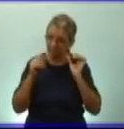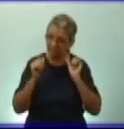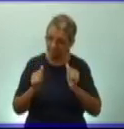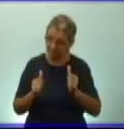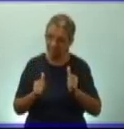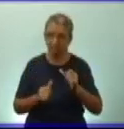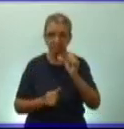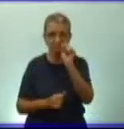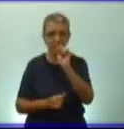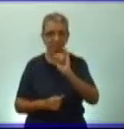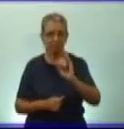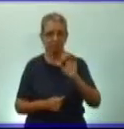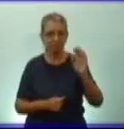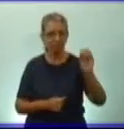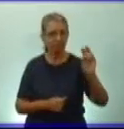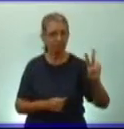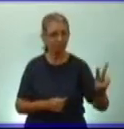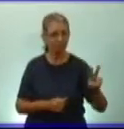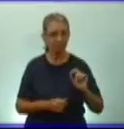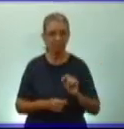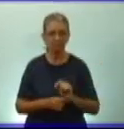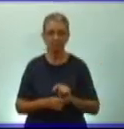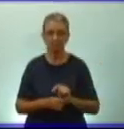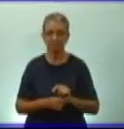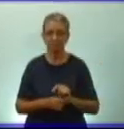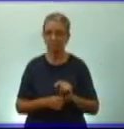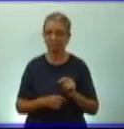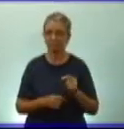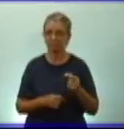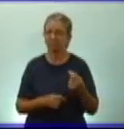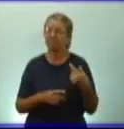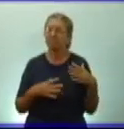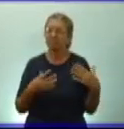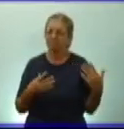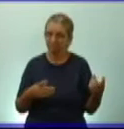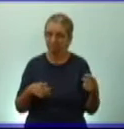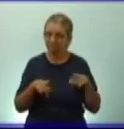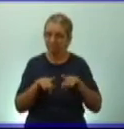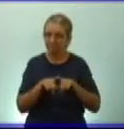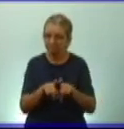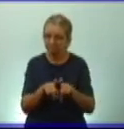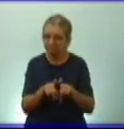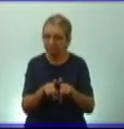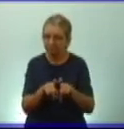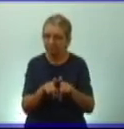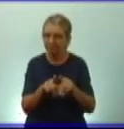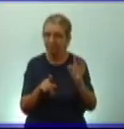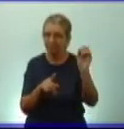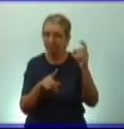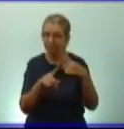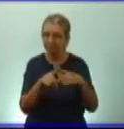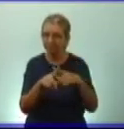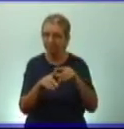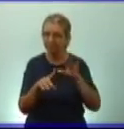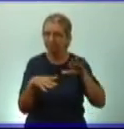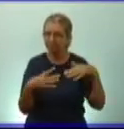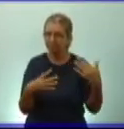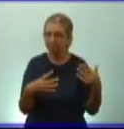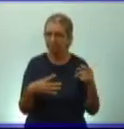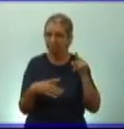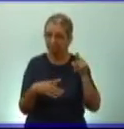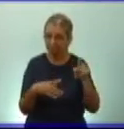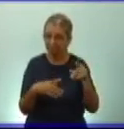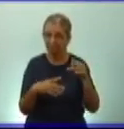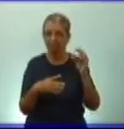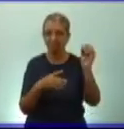SiO2. Teniendo en cuenta el elemento químico que acompaña al oxígeno, estamos hablando de una sustancia compuesta y que es un